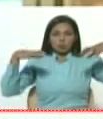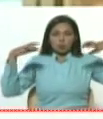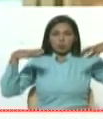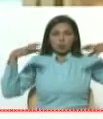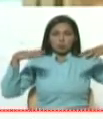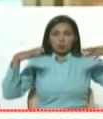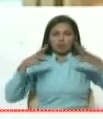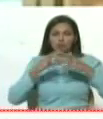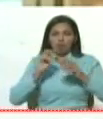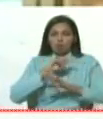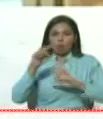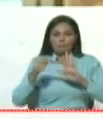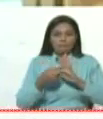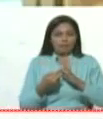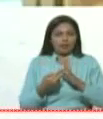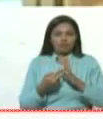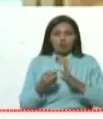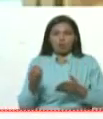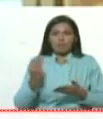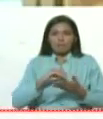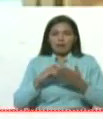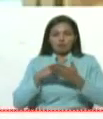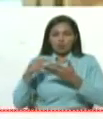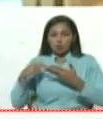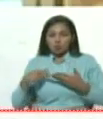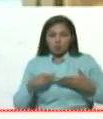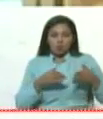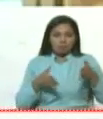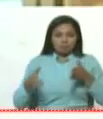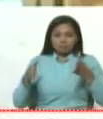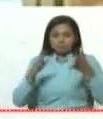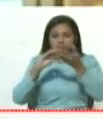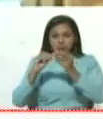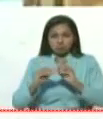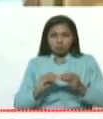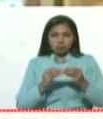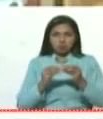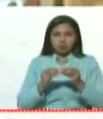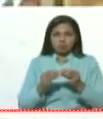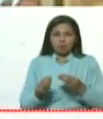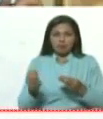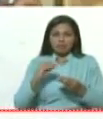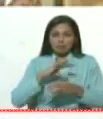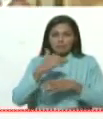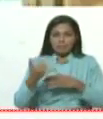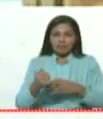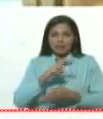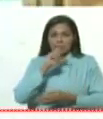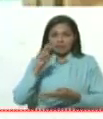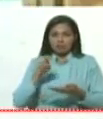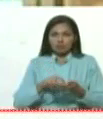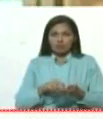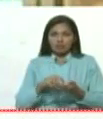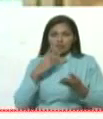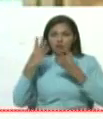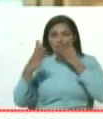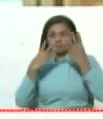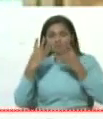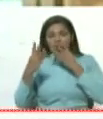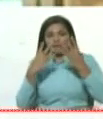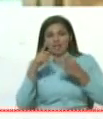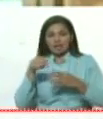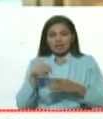asfalto completo, listo. Y más, tengo todo el asfalto que hace falta para un gran plan nacional de la Feria Nacional del